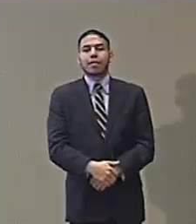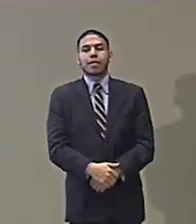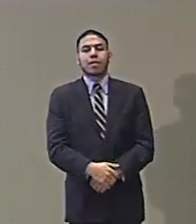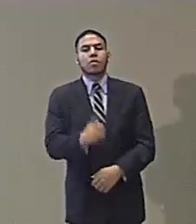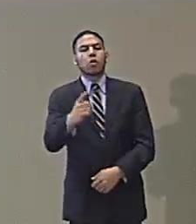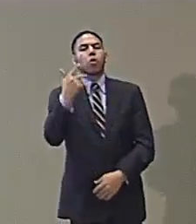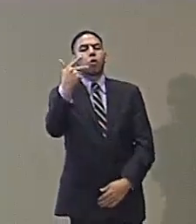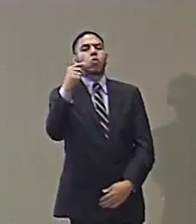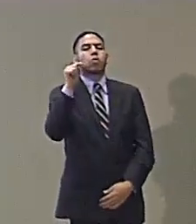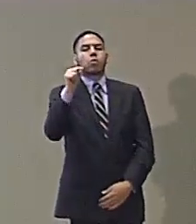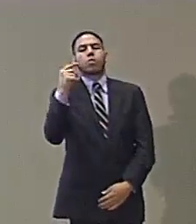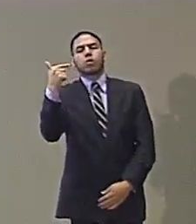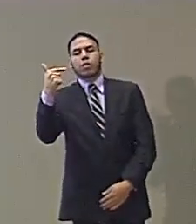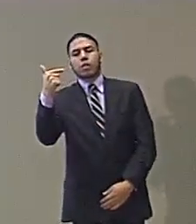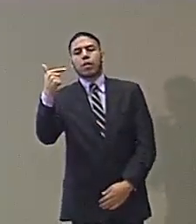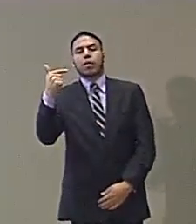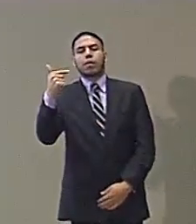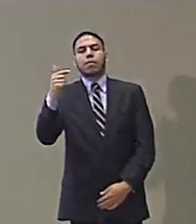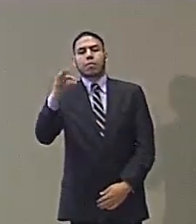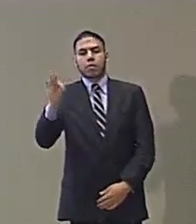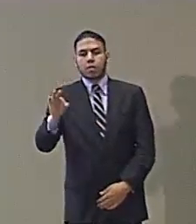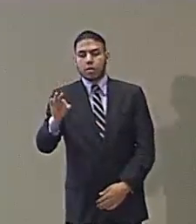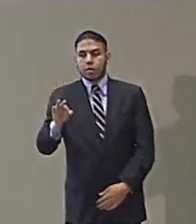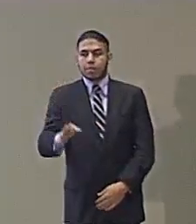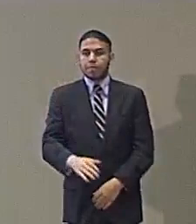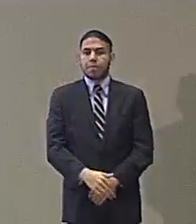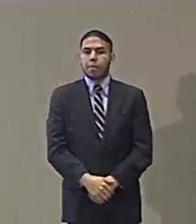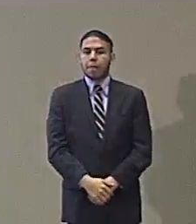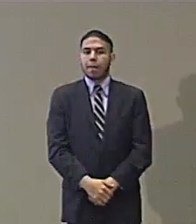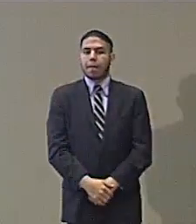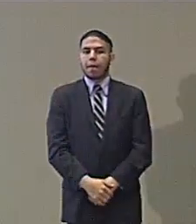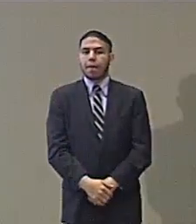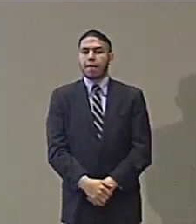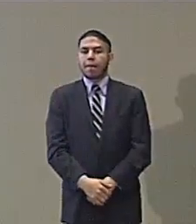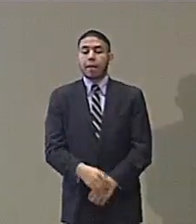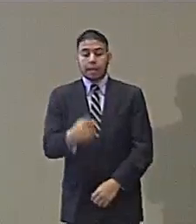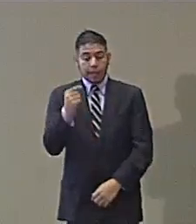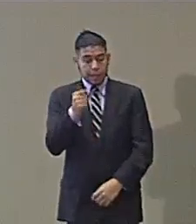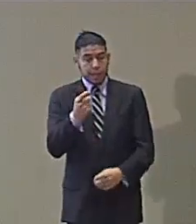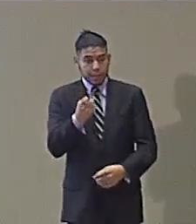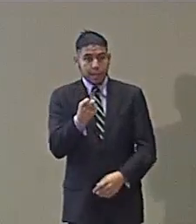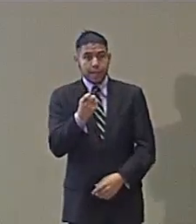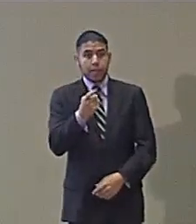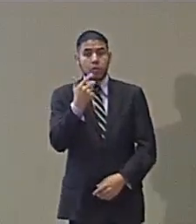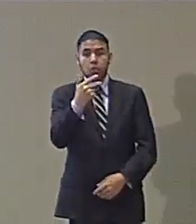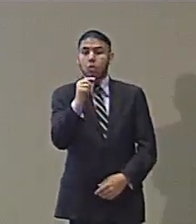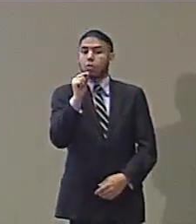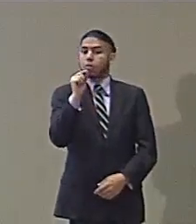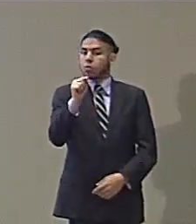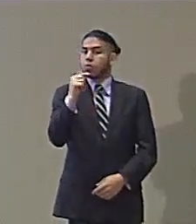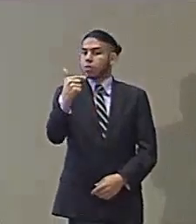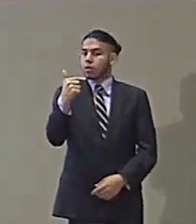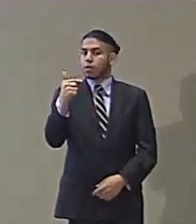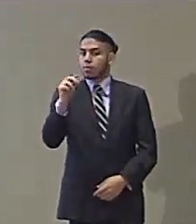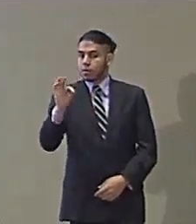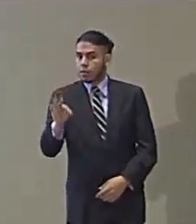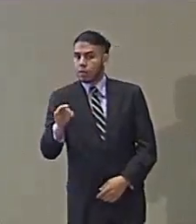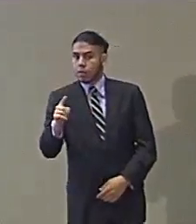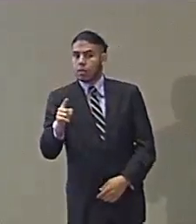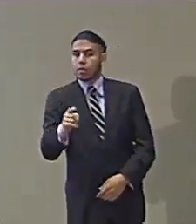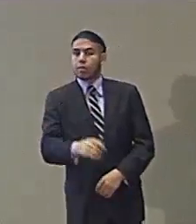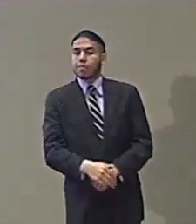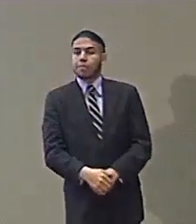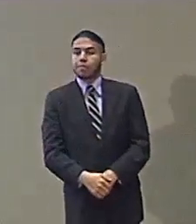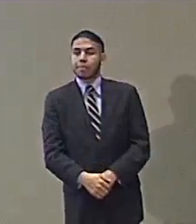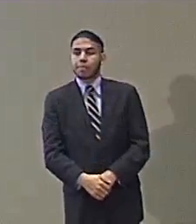8.7 por ciento del pib nacional de este 8 puntos 7 % del pib en